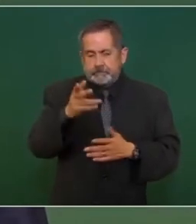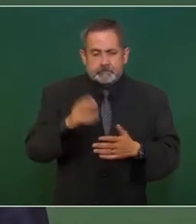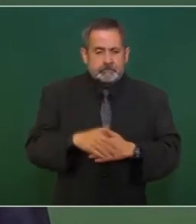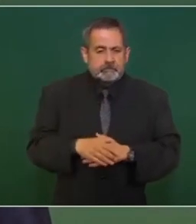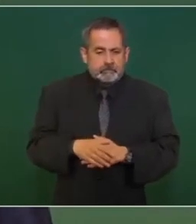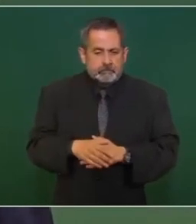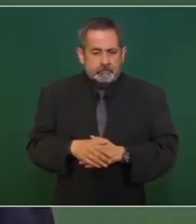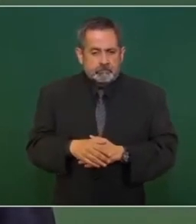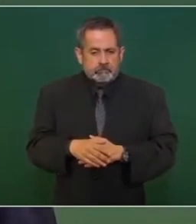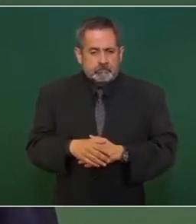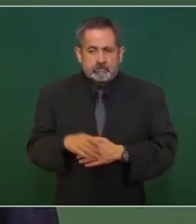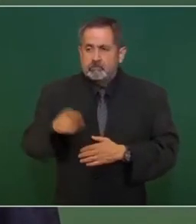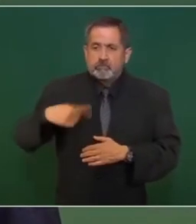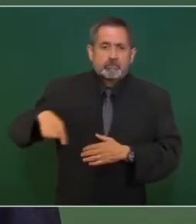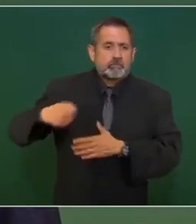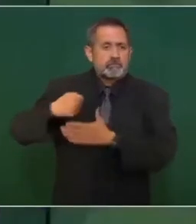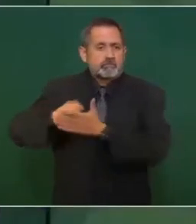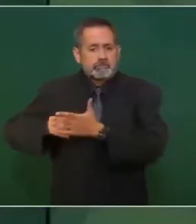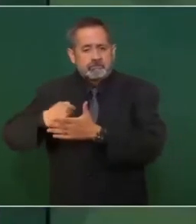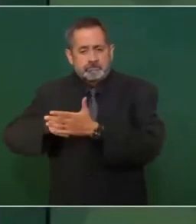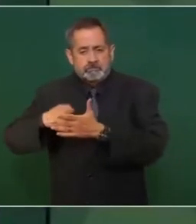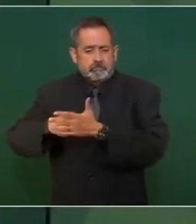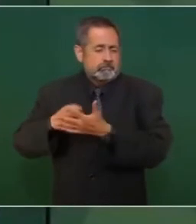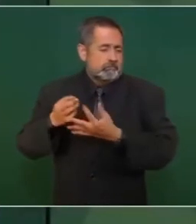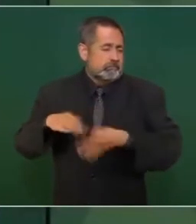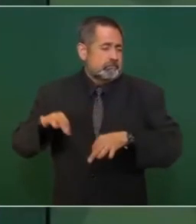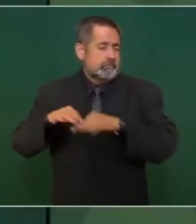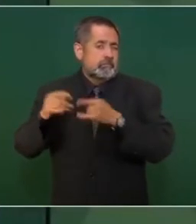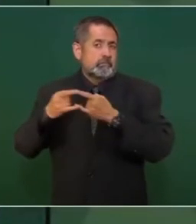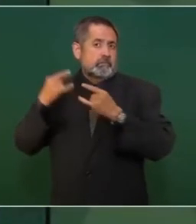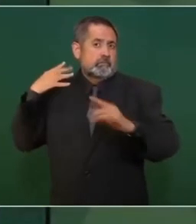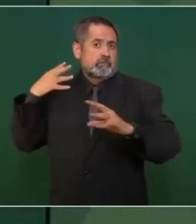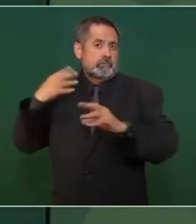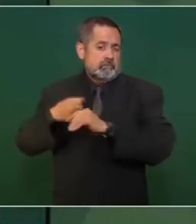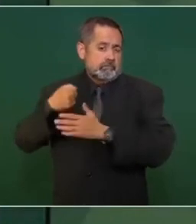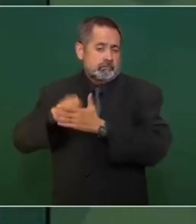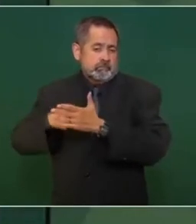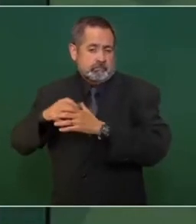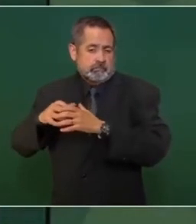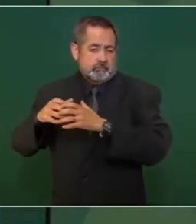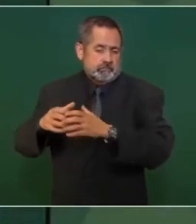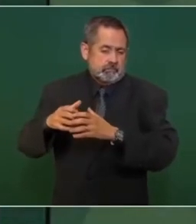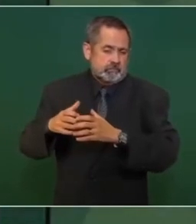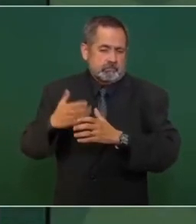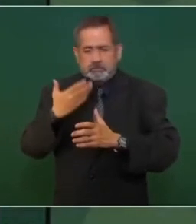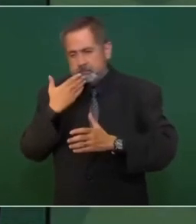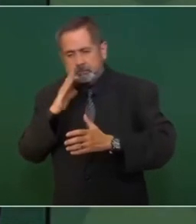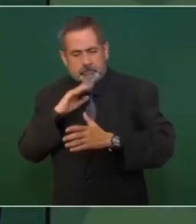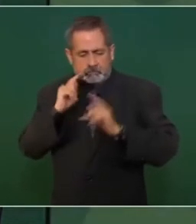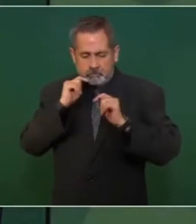que todos los movimientos, los más importantes, para bien y para mal,